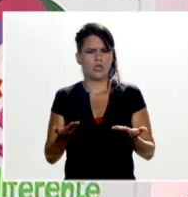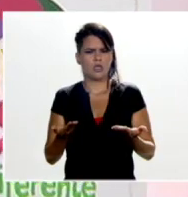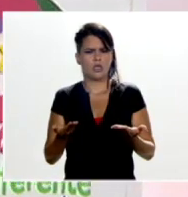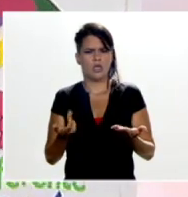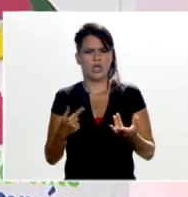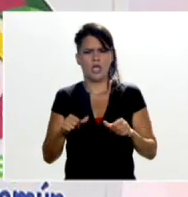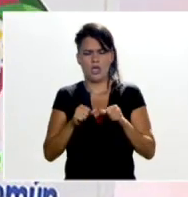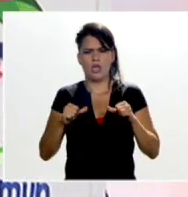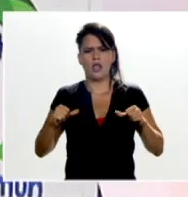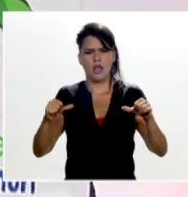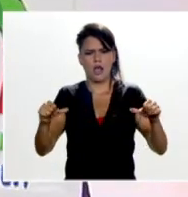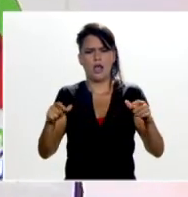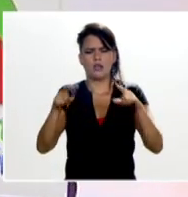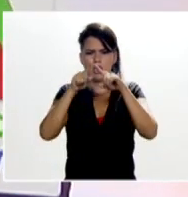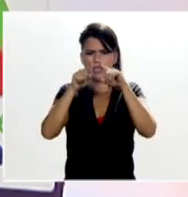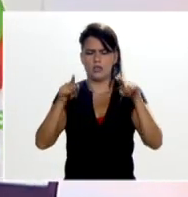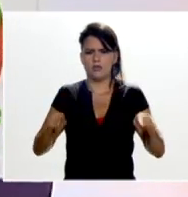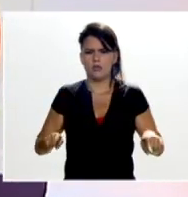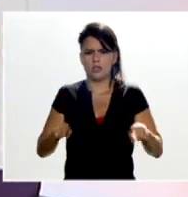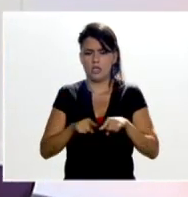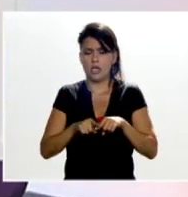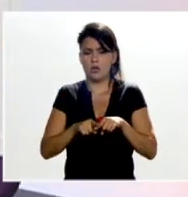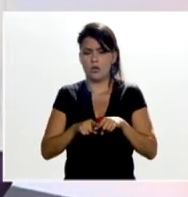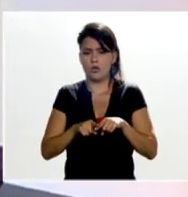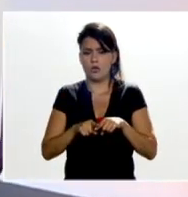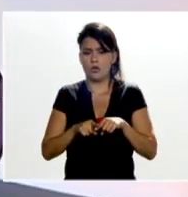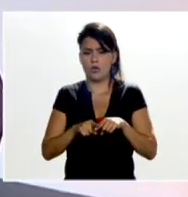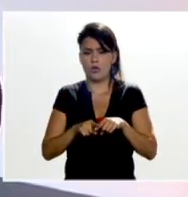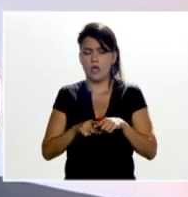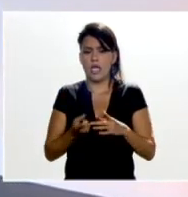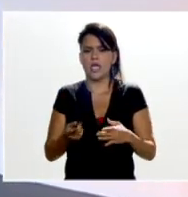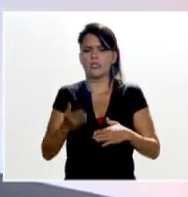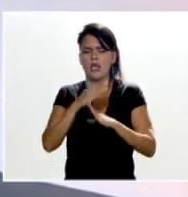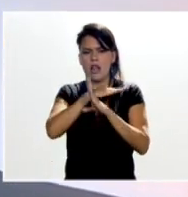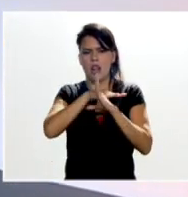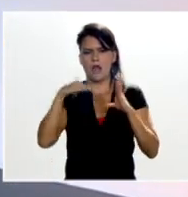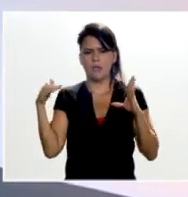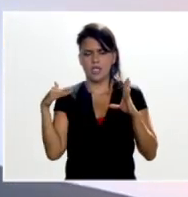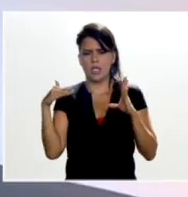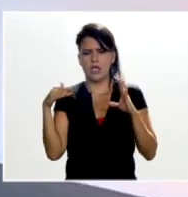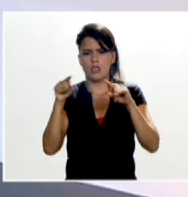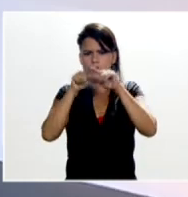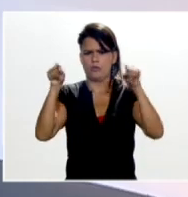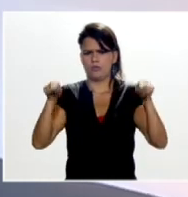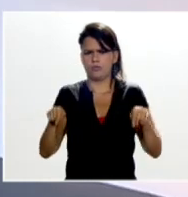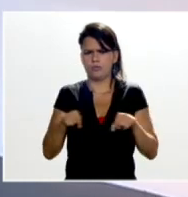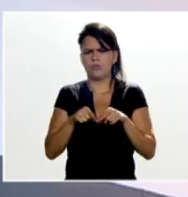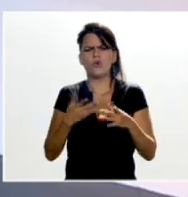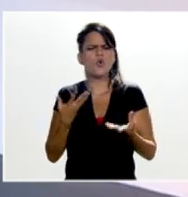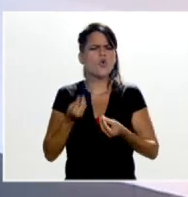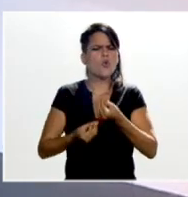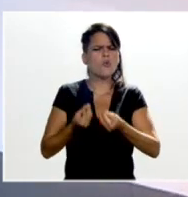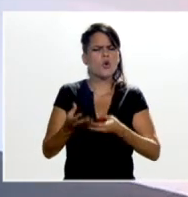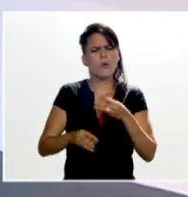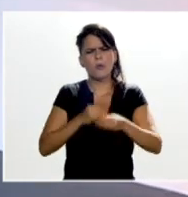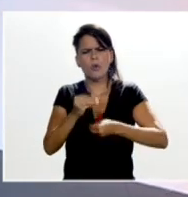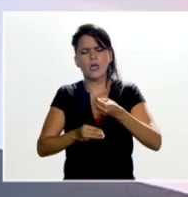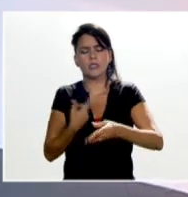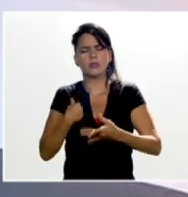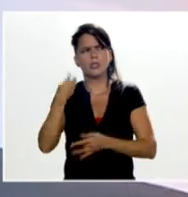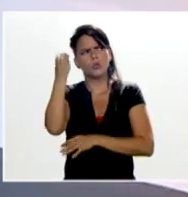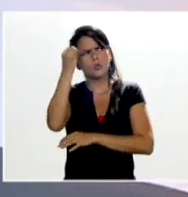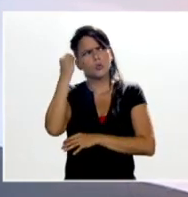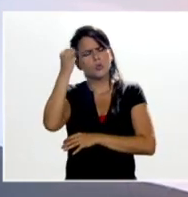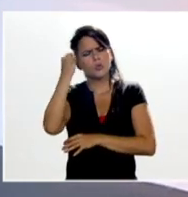el área del triángulo es la mitad de un rectángulo. ¿Y cómo lo vamos a hacer? Para que él analice